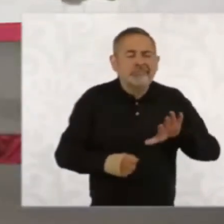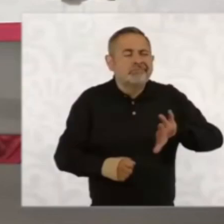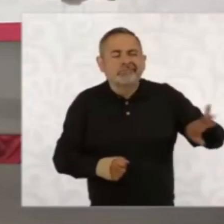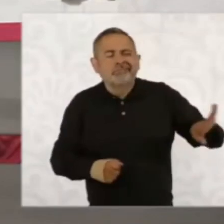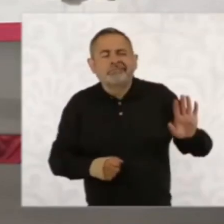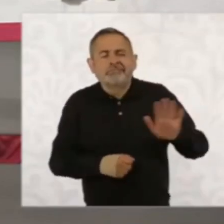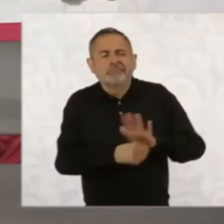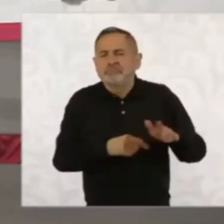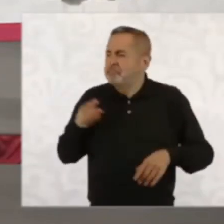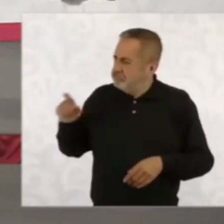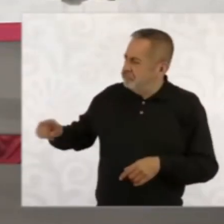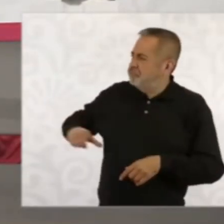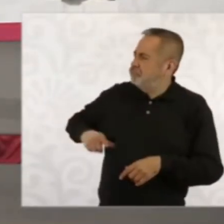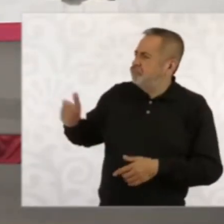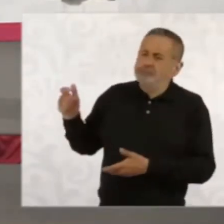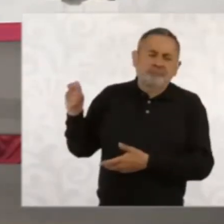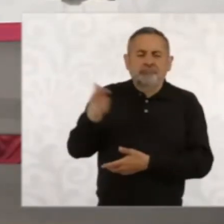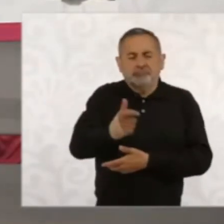seguro.